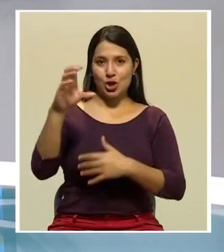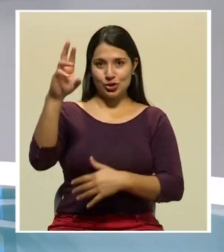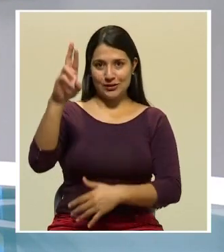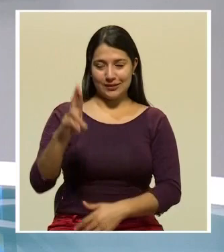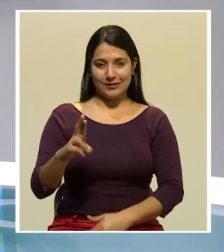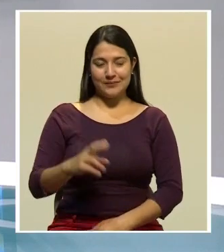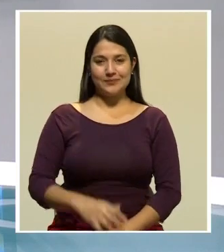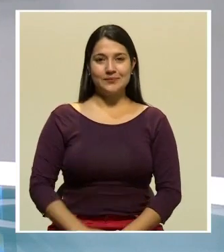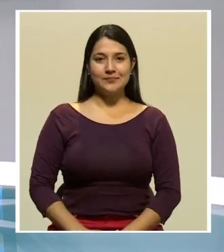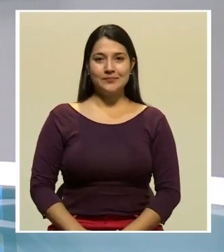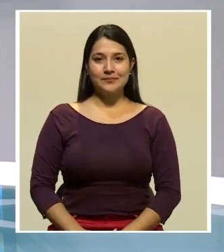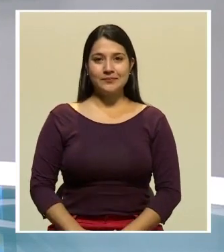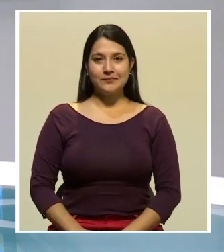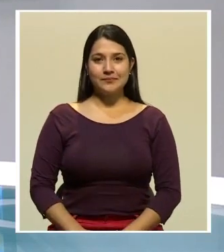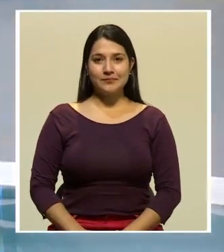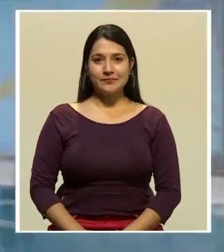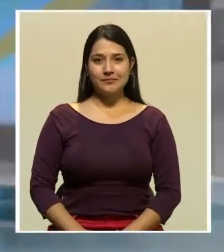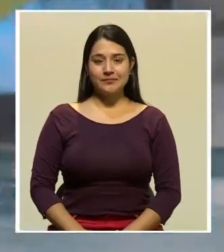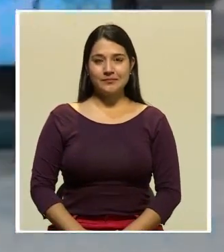de Costa Rica.